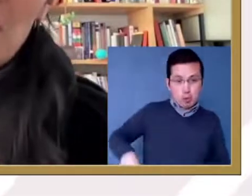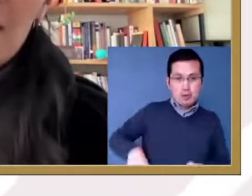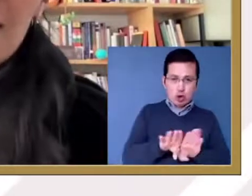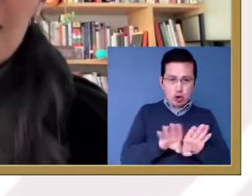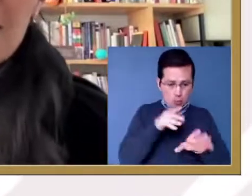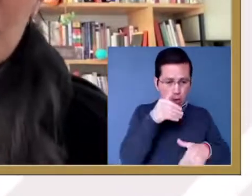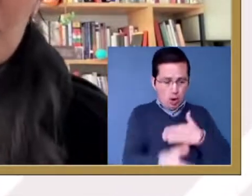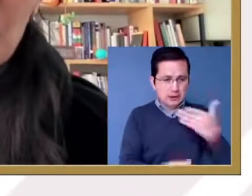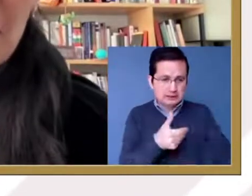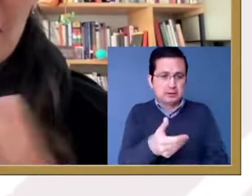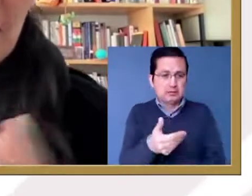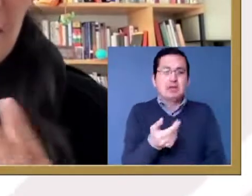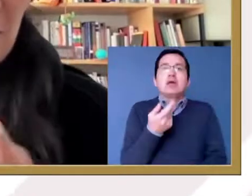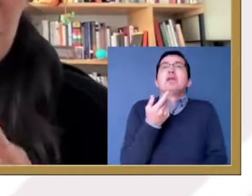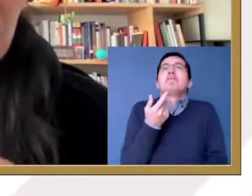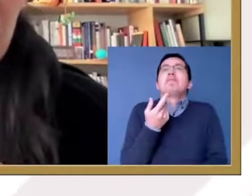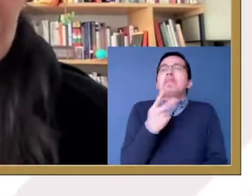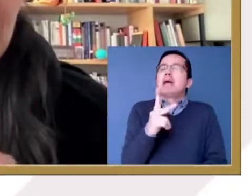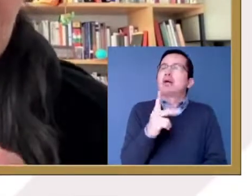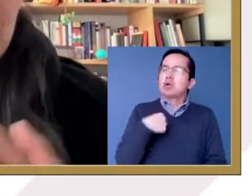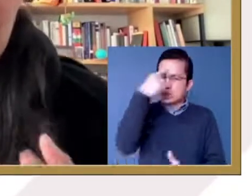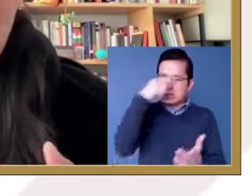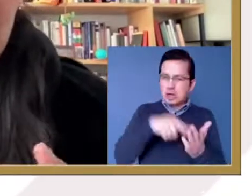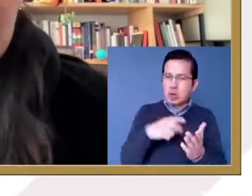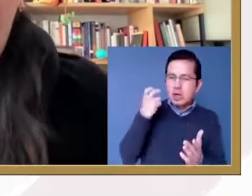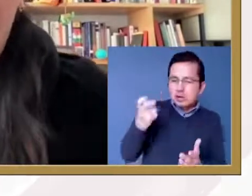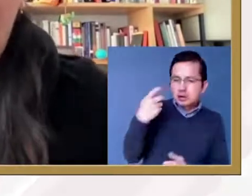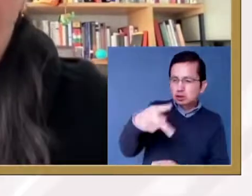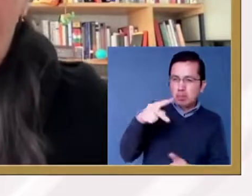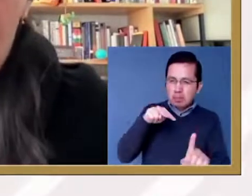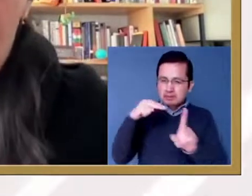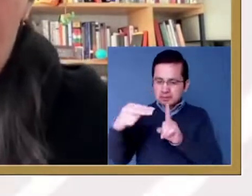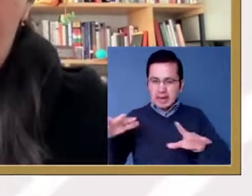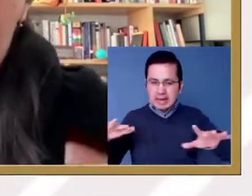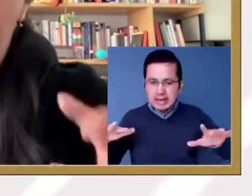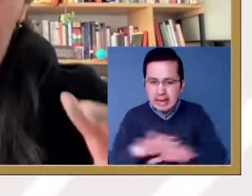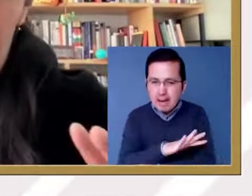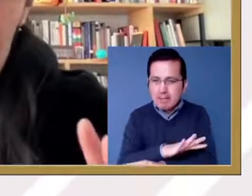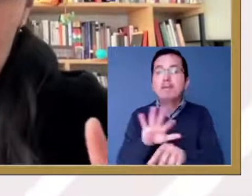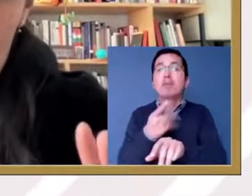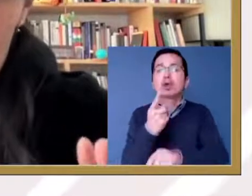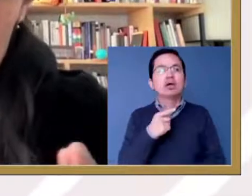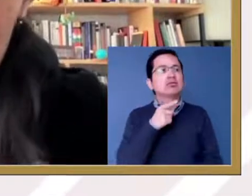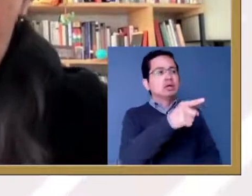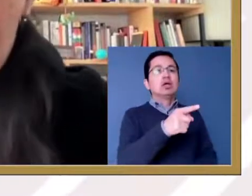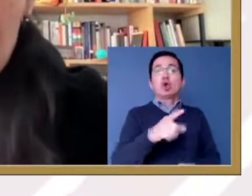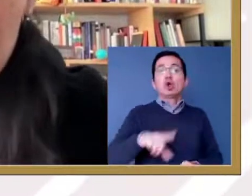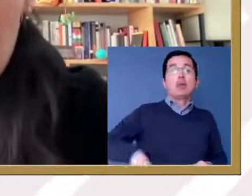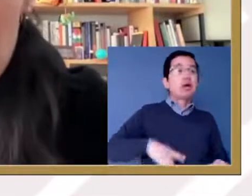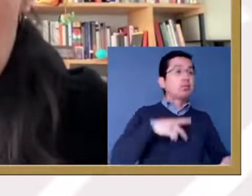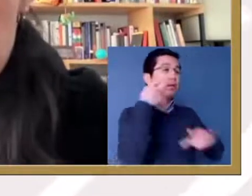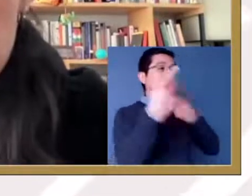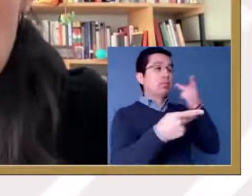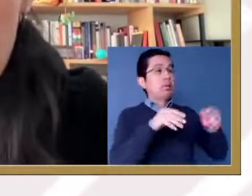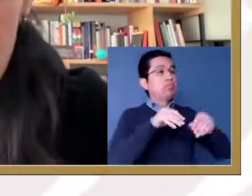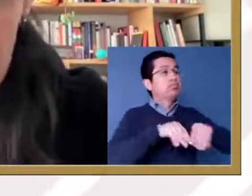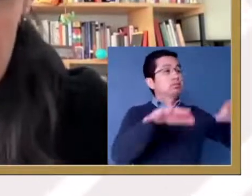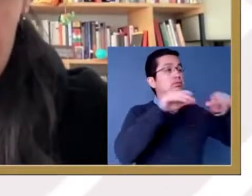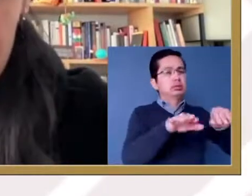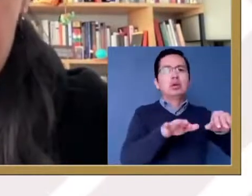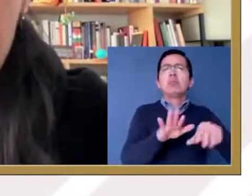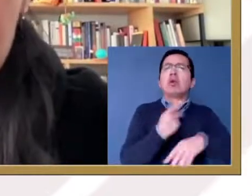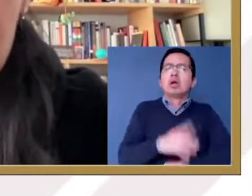público que se, mm, se ha movilizado con la pandemia, es la asociación entre discriminación y